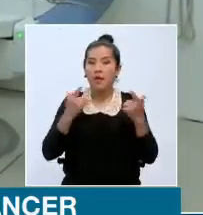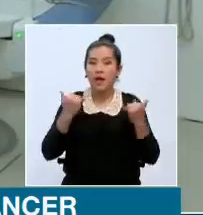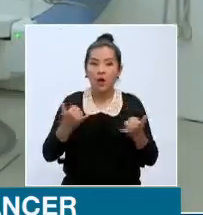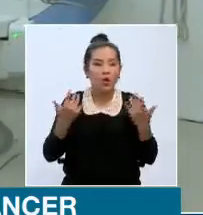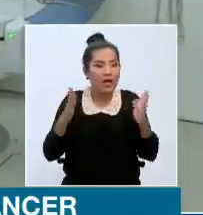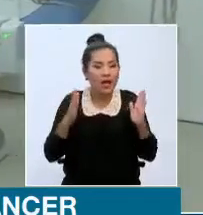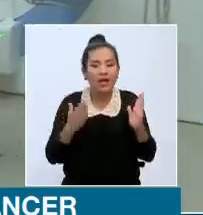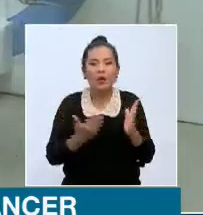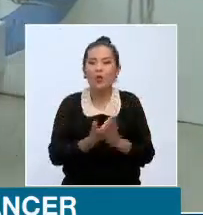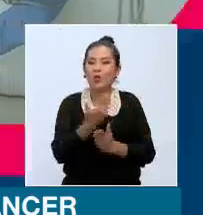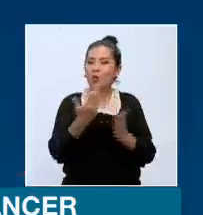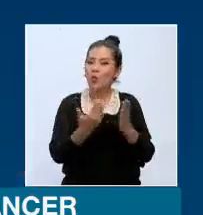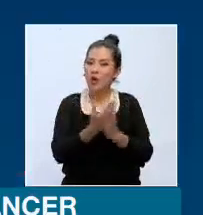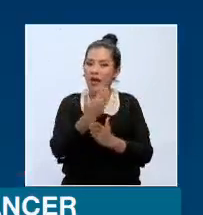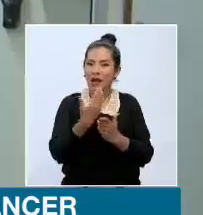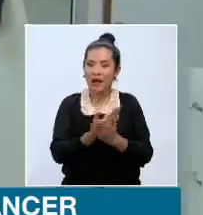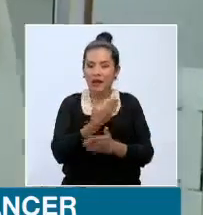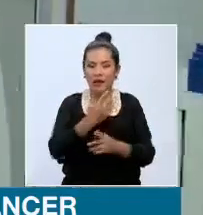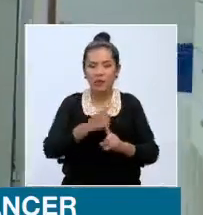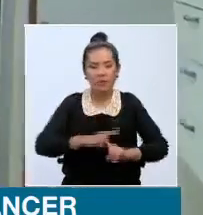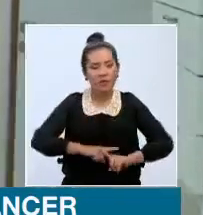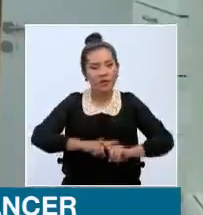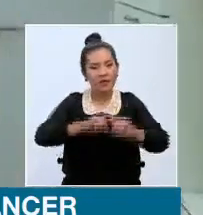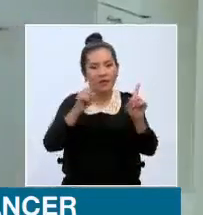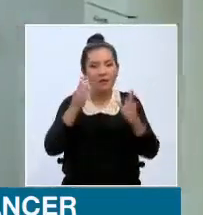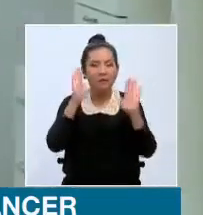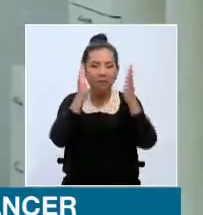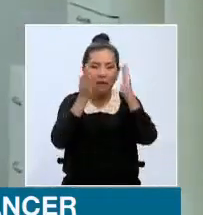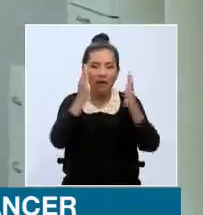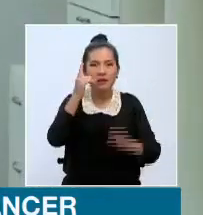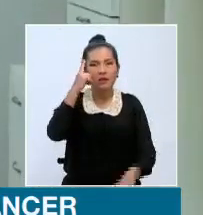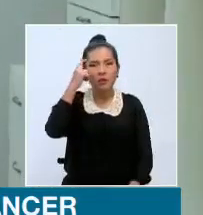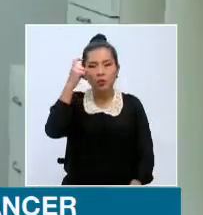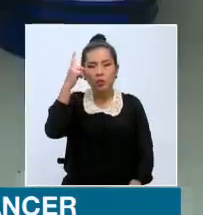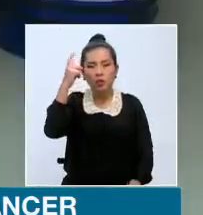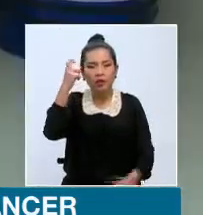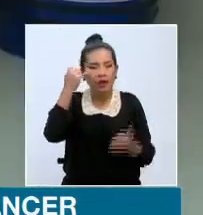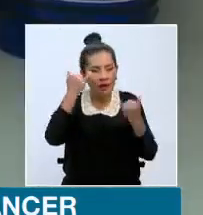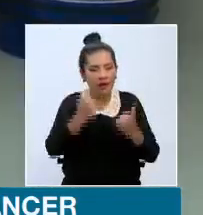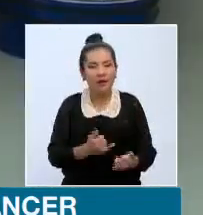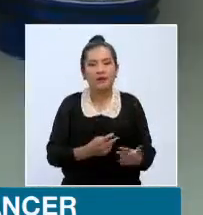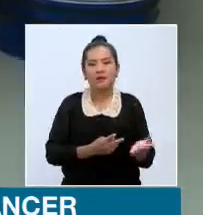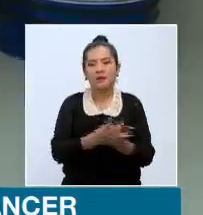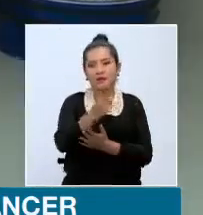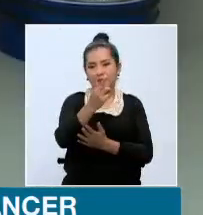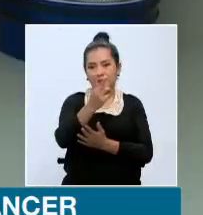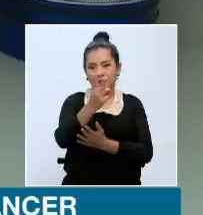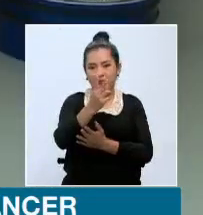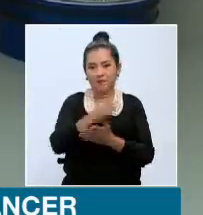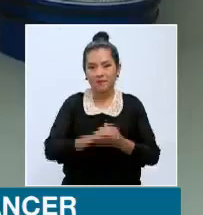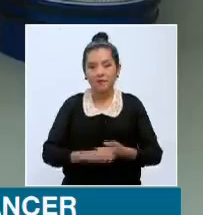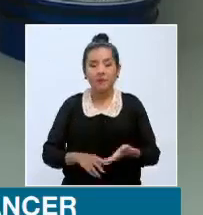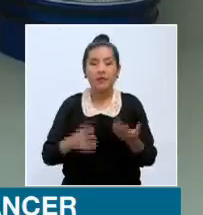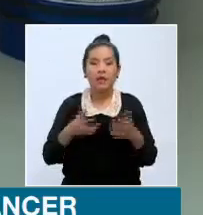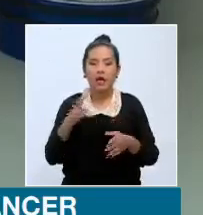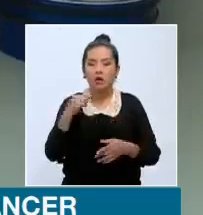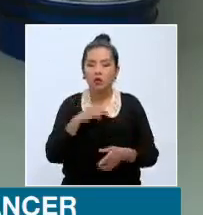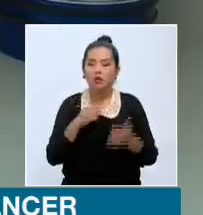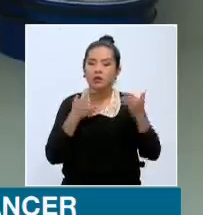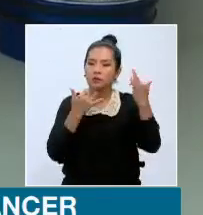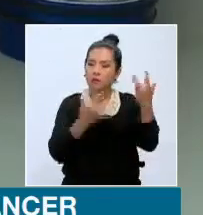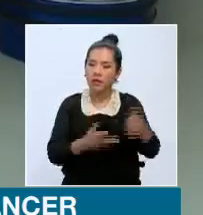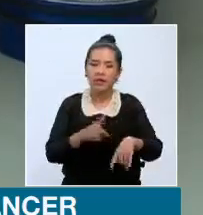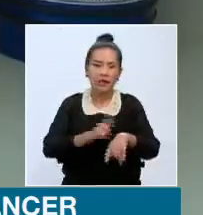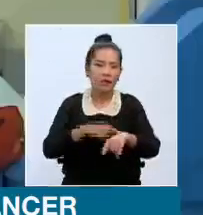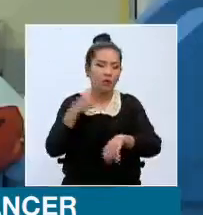equipos modernos, por eso digo, es un sueño hecho realidad, porque hemos esperado tanto